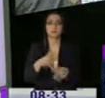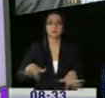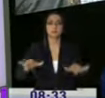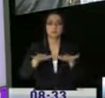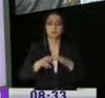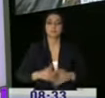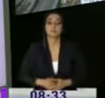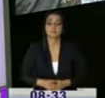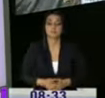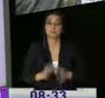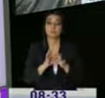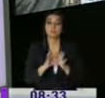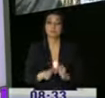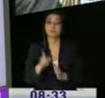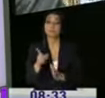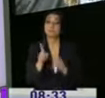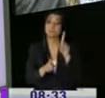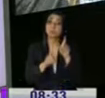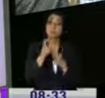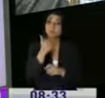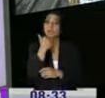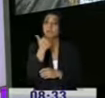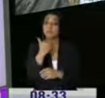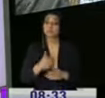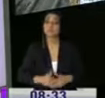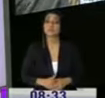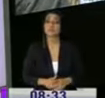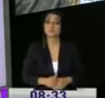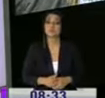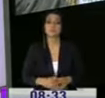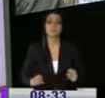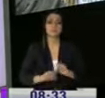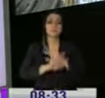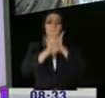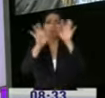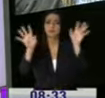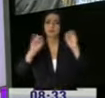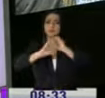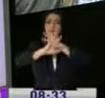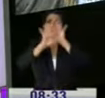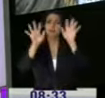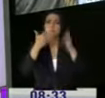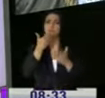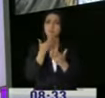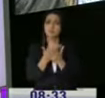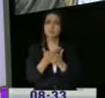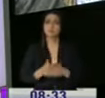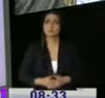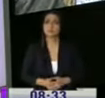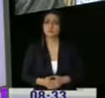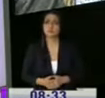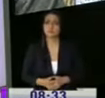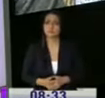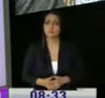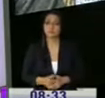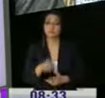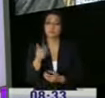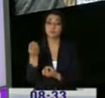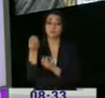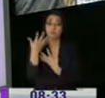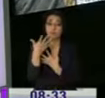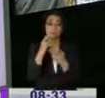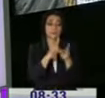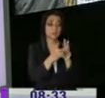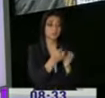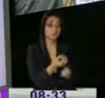sector. Robert, tal vez ustedes alguna pregunta desde estudios. Está clarísimo, Andrea, clarísimo, tanto lo que tú has dicho como los